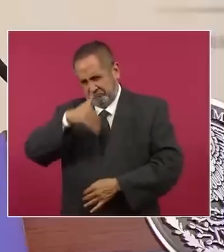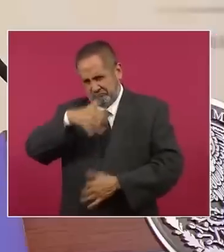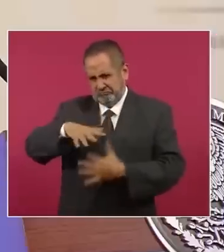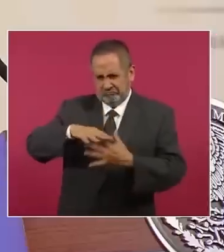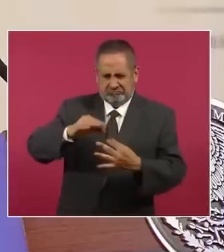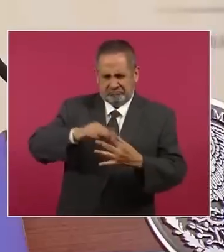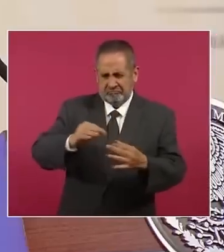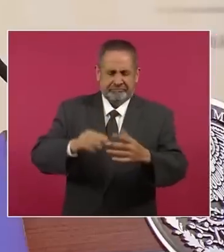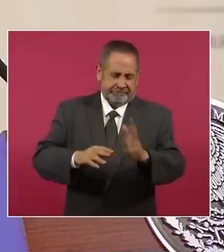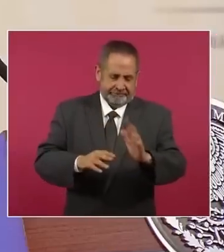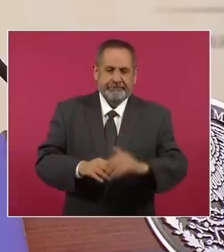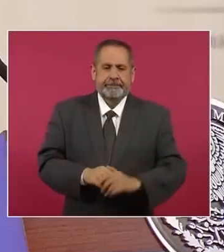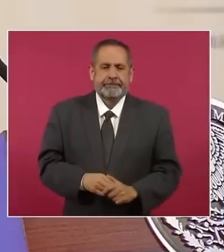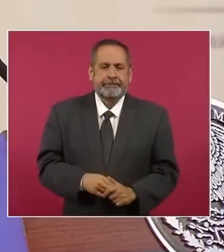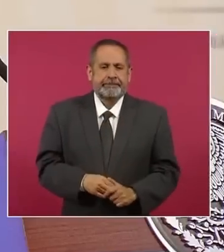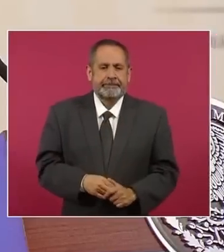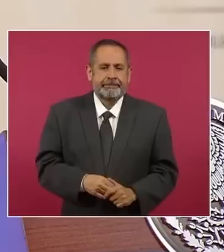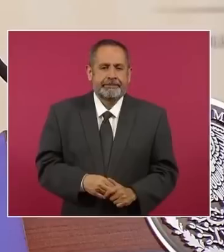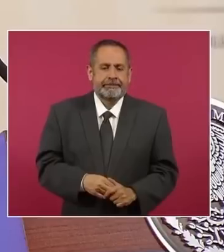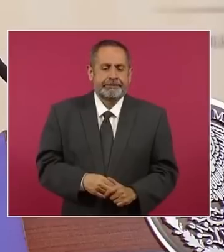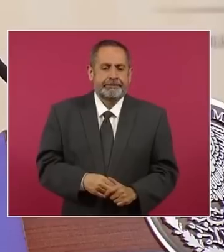cuestionadora.